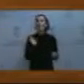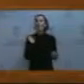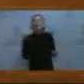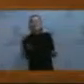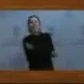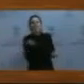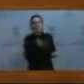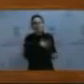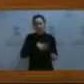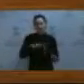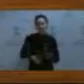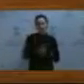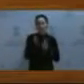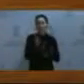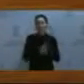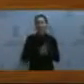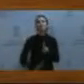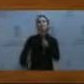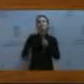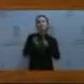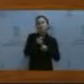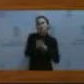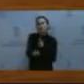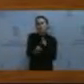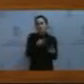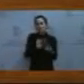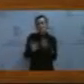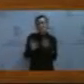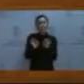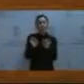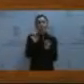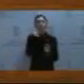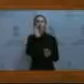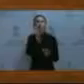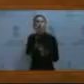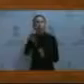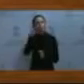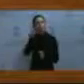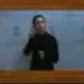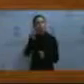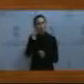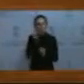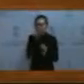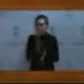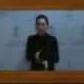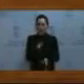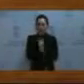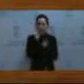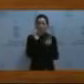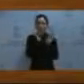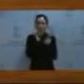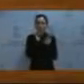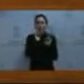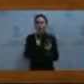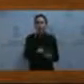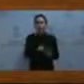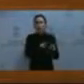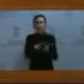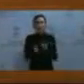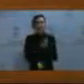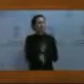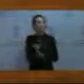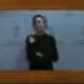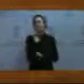en la transparencia, en las medidas anticorrupción, en que no aparezcan nuevos casos como los que hemos visto hasta el momento y